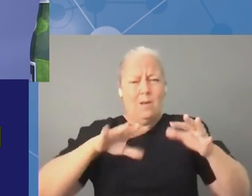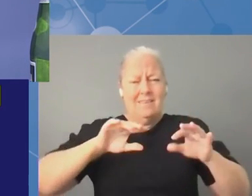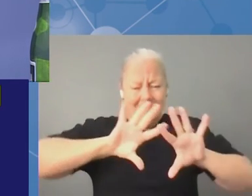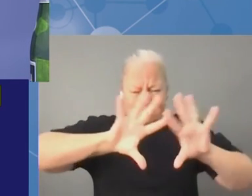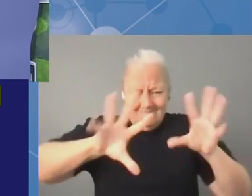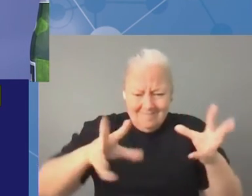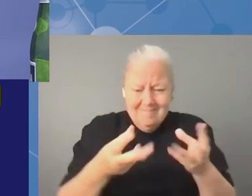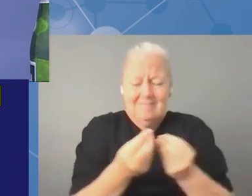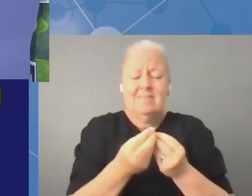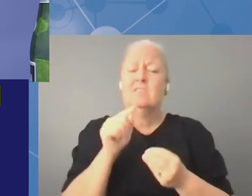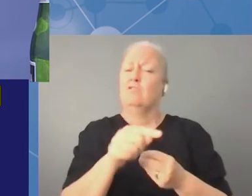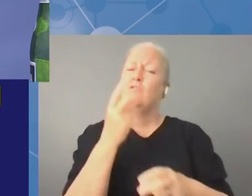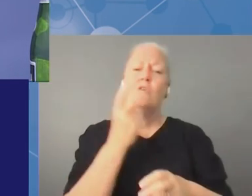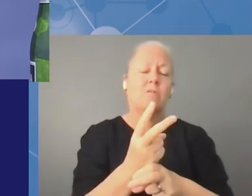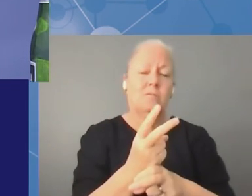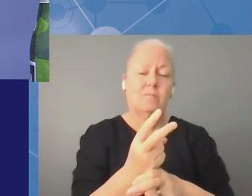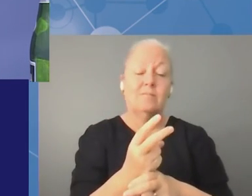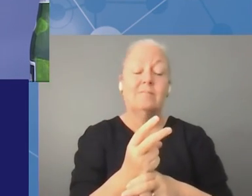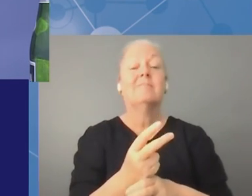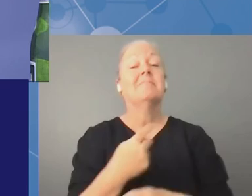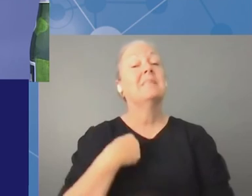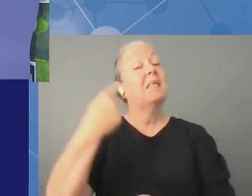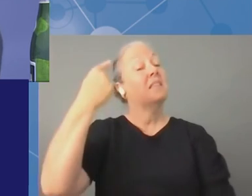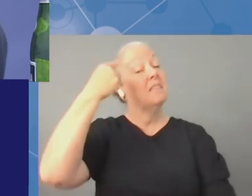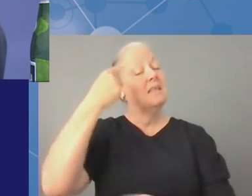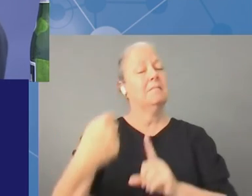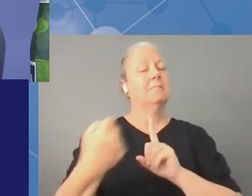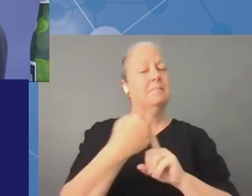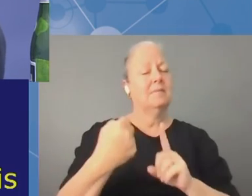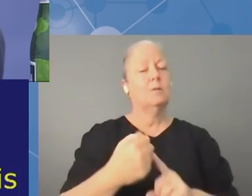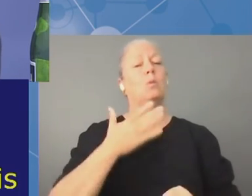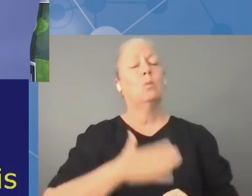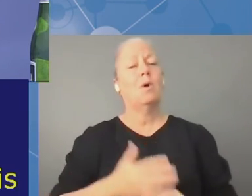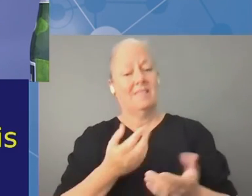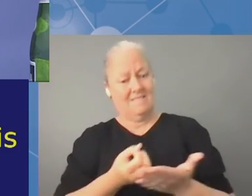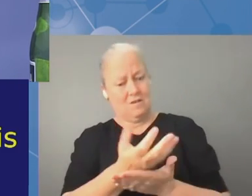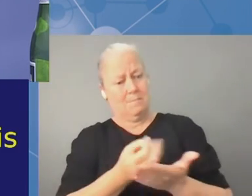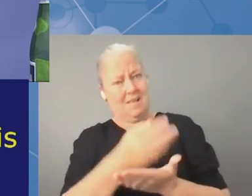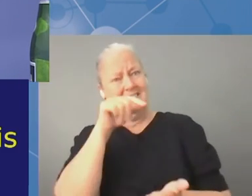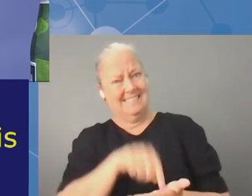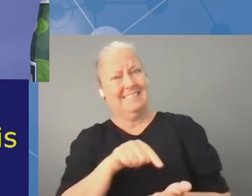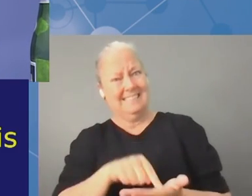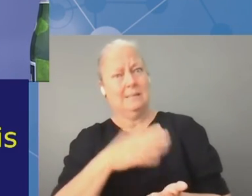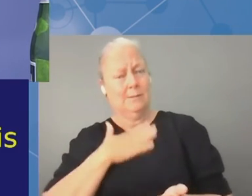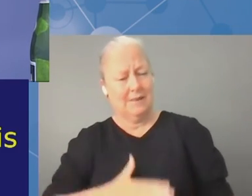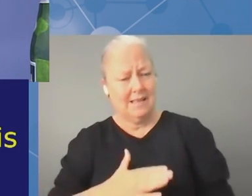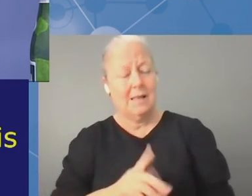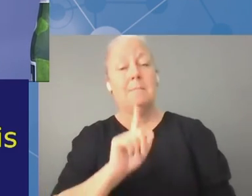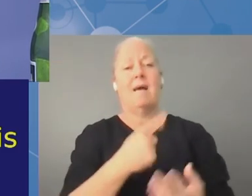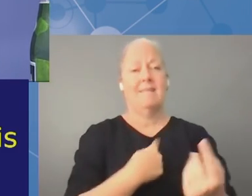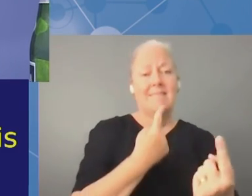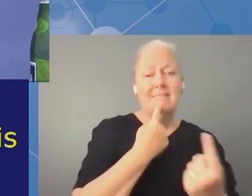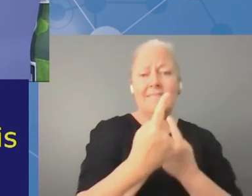sabemos lo que significa la barrera lingüística. Tratamos de responder a esto. Lo que es para